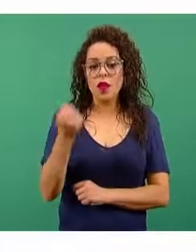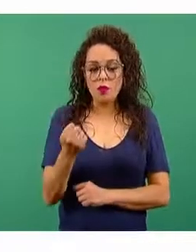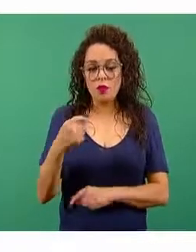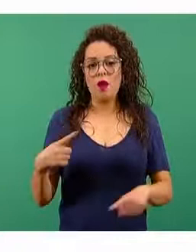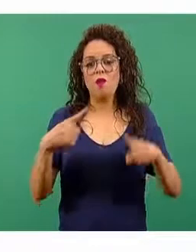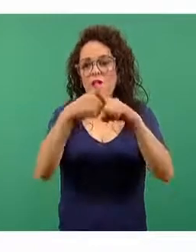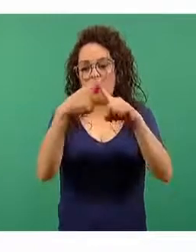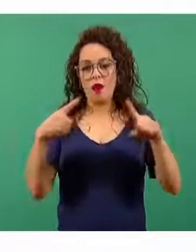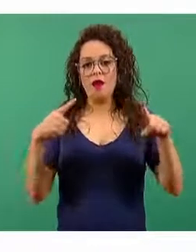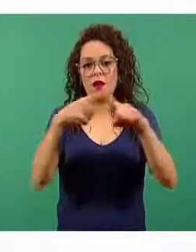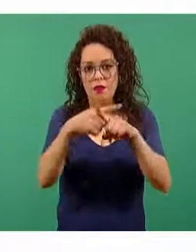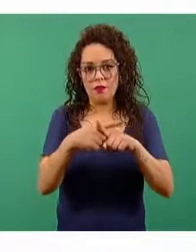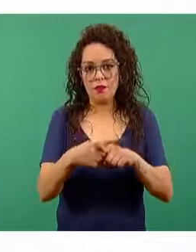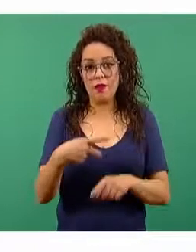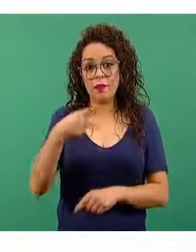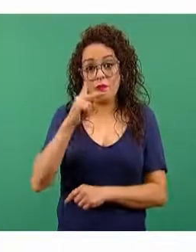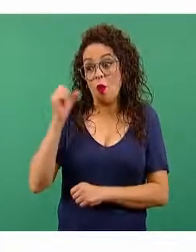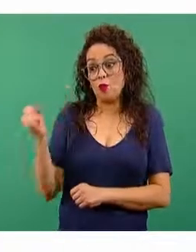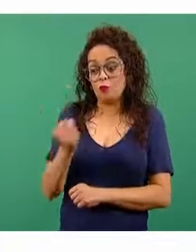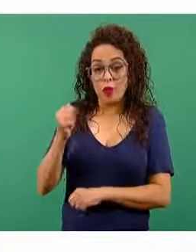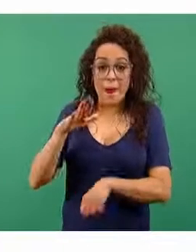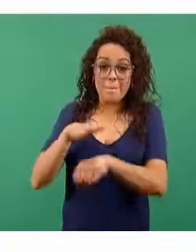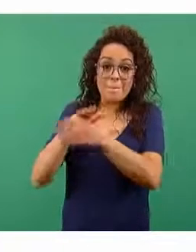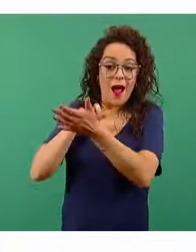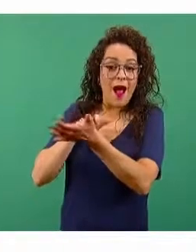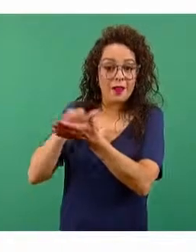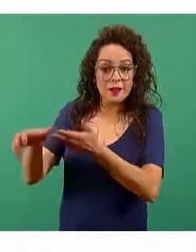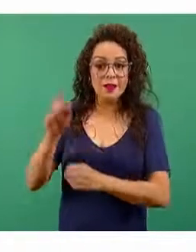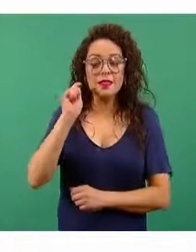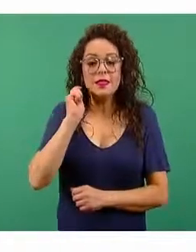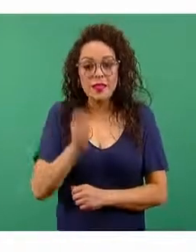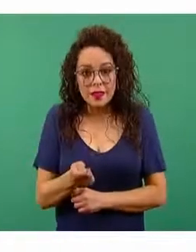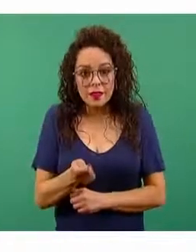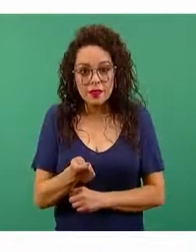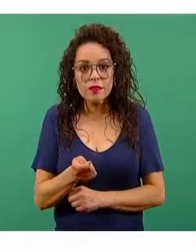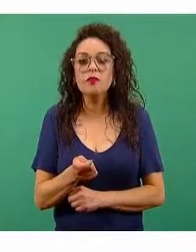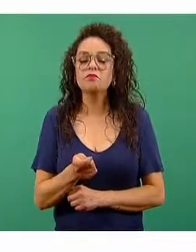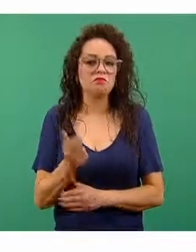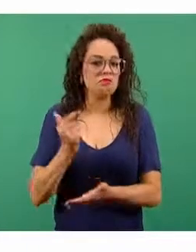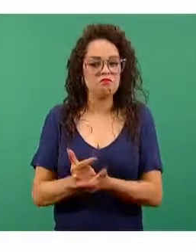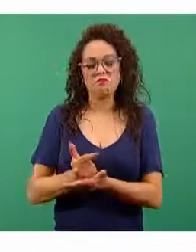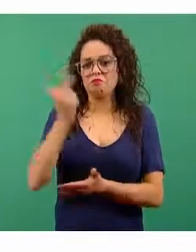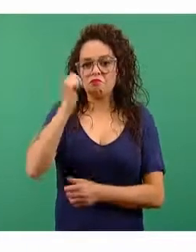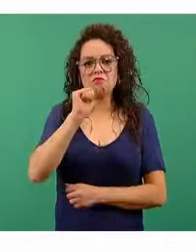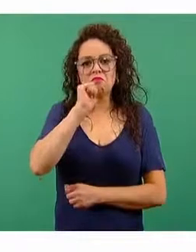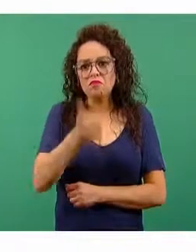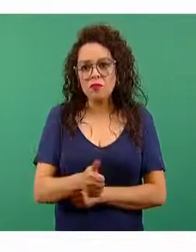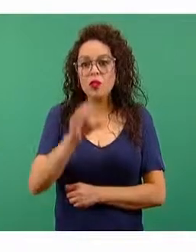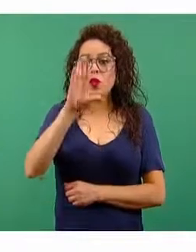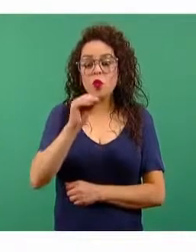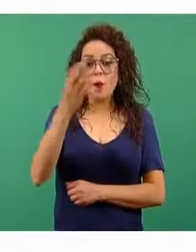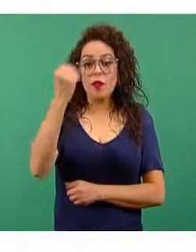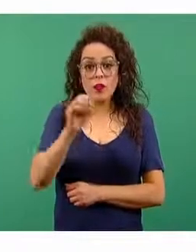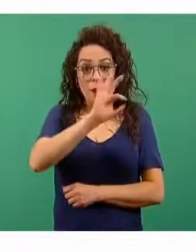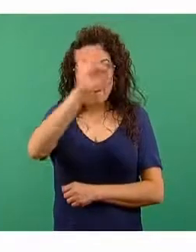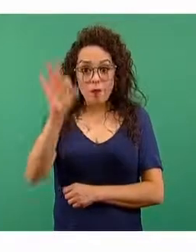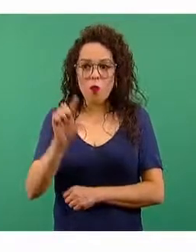Afortunadamente, en su gran mayoría, han sido eventos de poca gravedad, más del